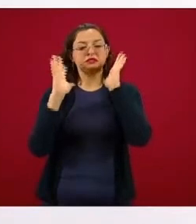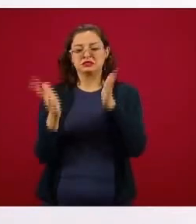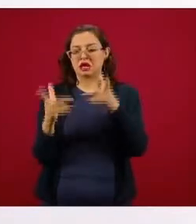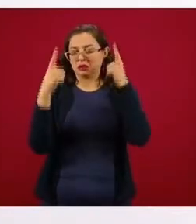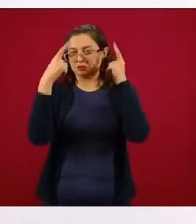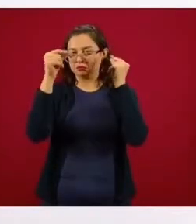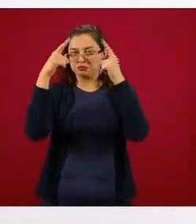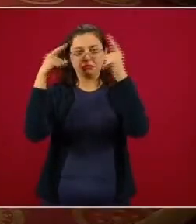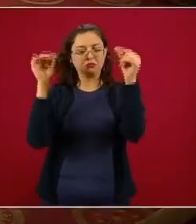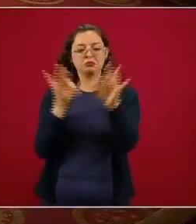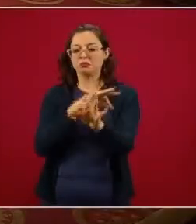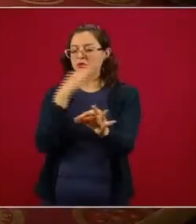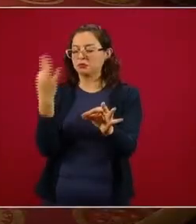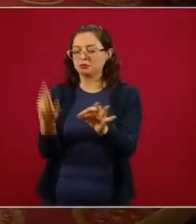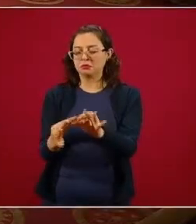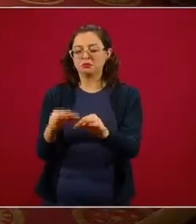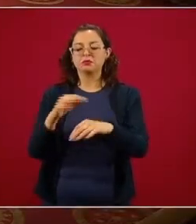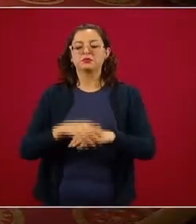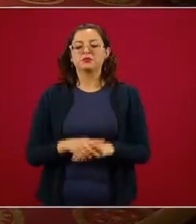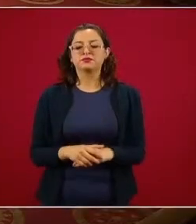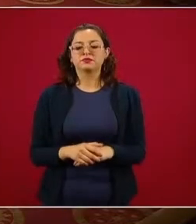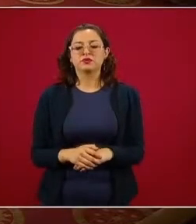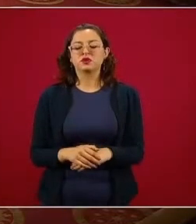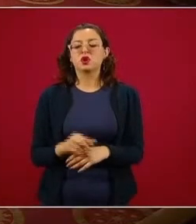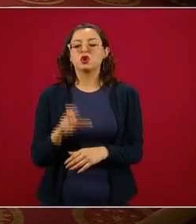su capacitación.